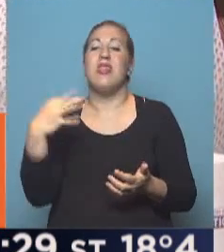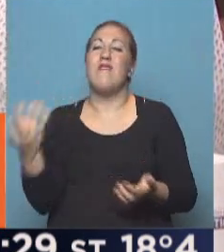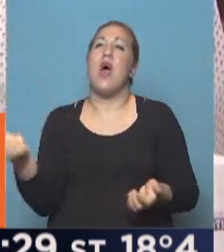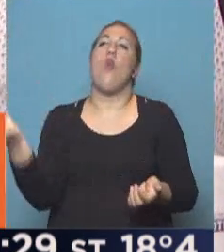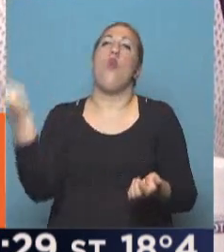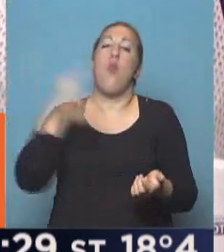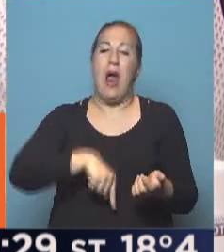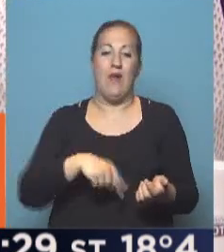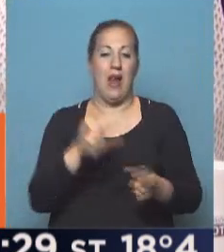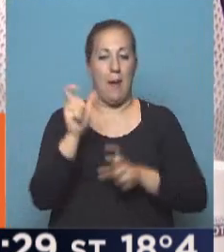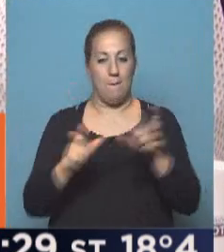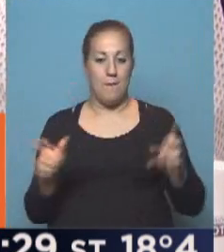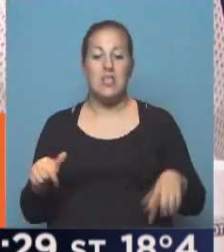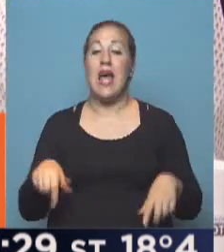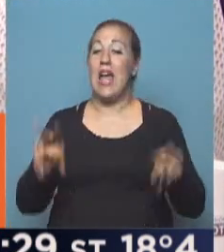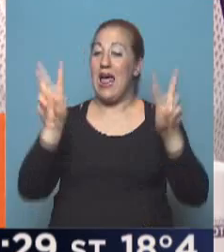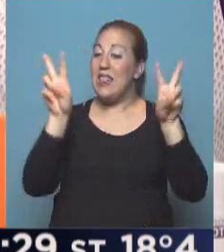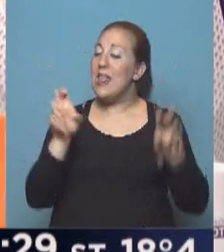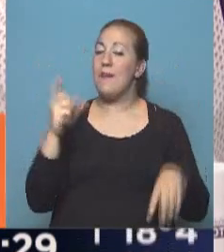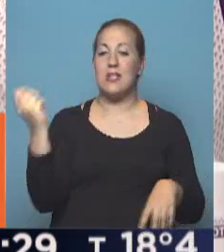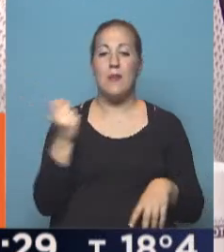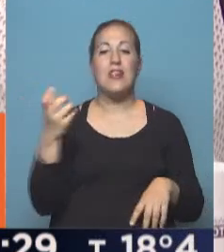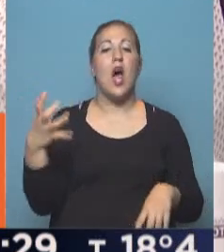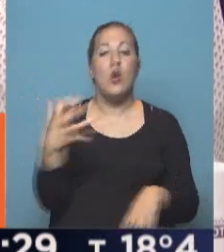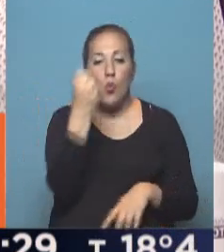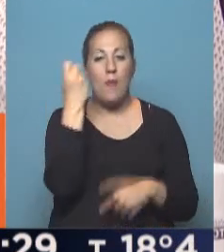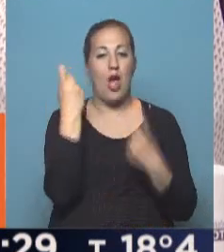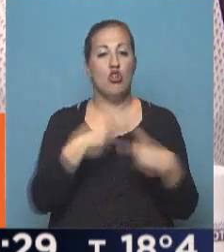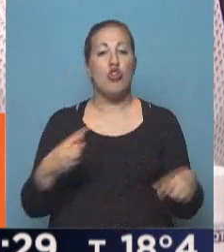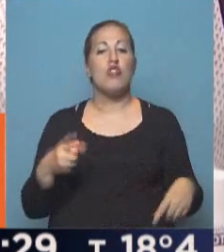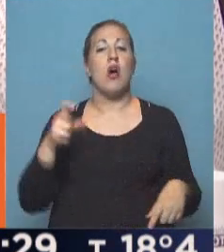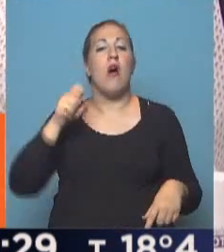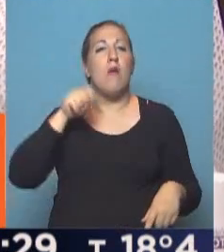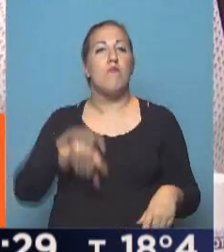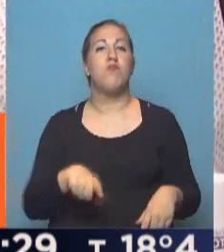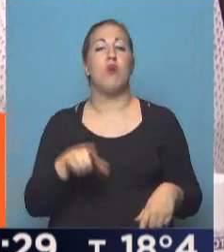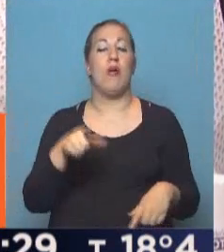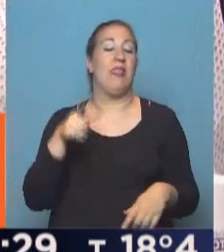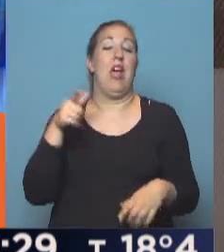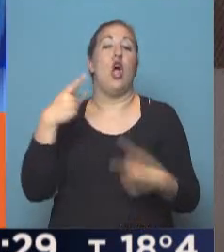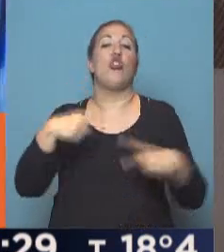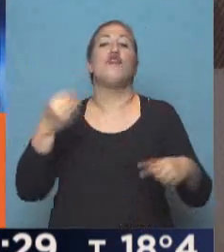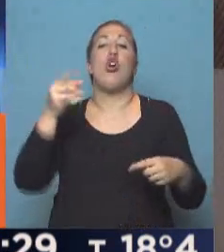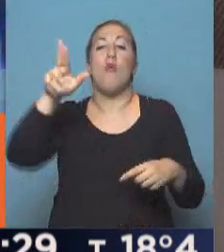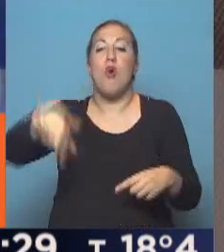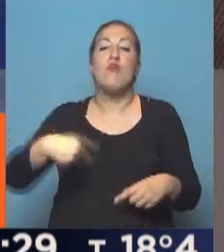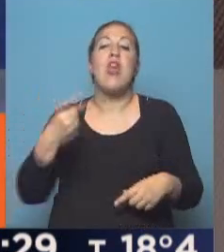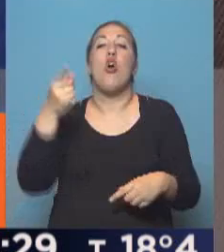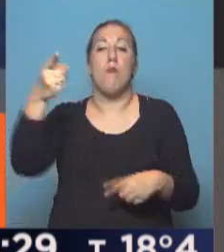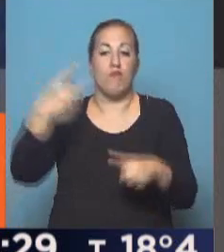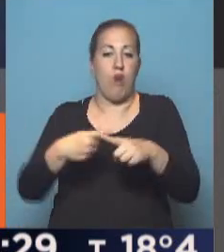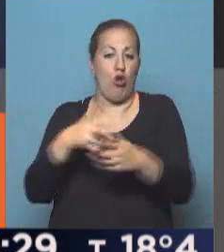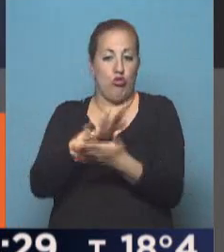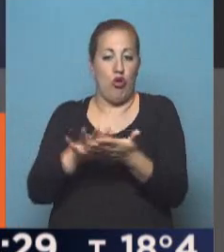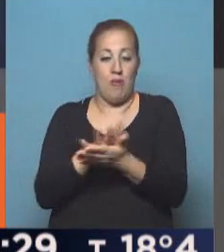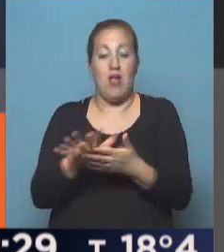primero que este es un tema esencial esencial la recuperación de los bienes que sean producto de hechos de corrupción en segundo término se aprobó